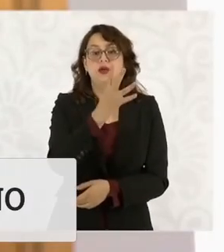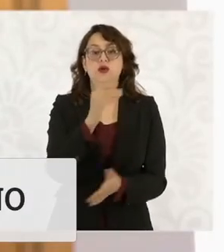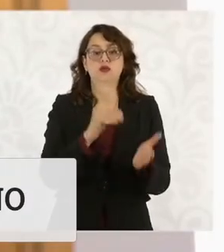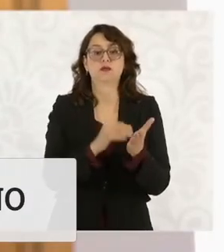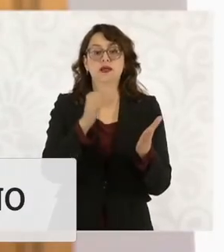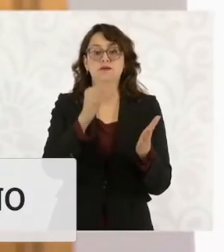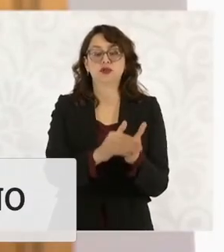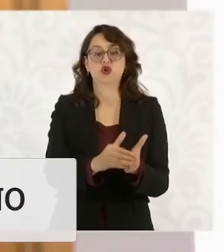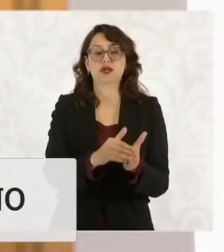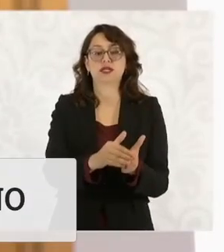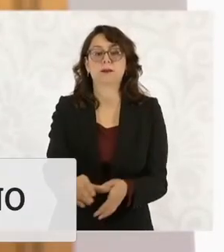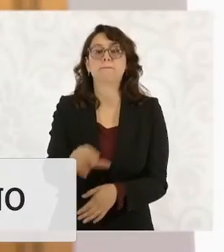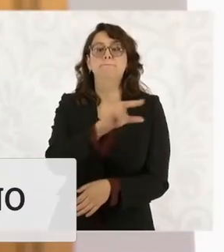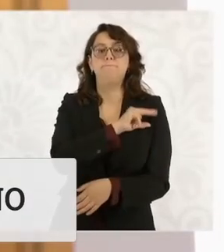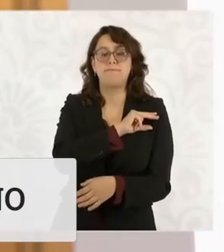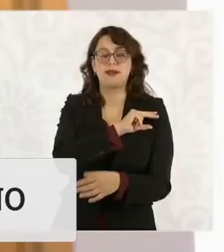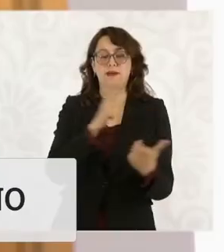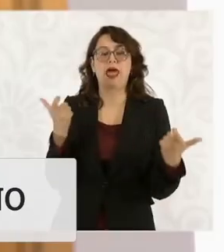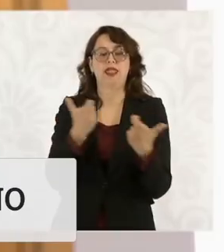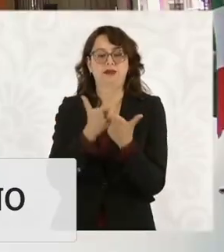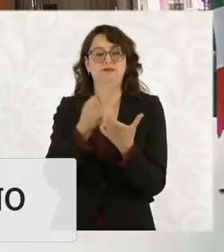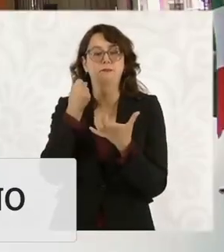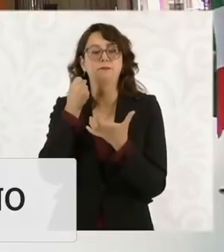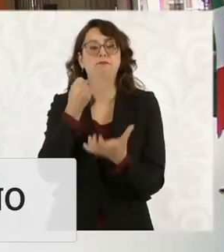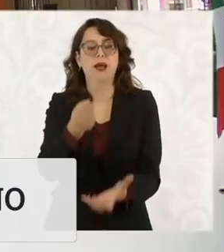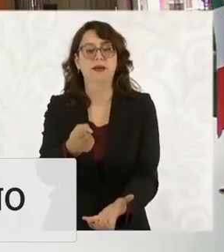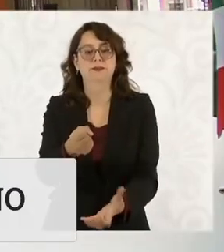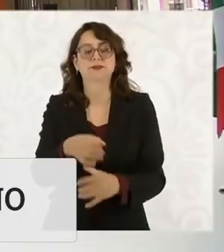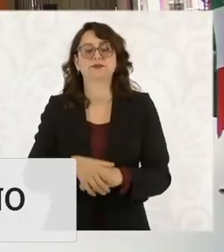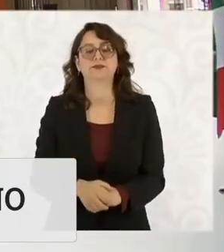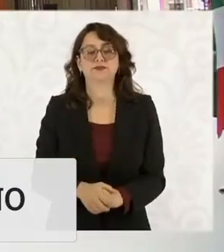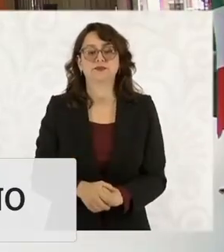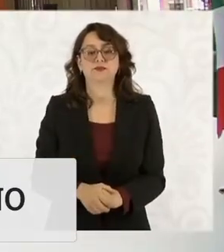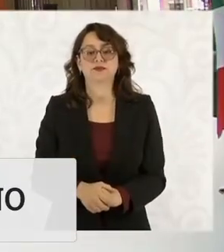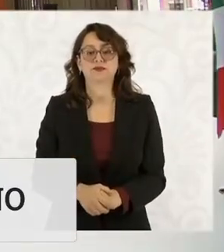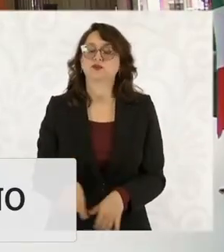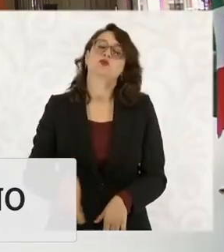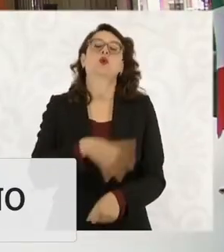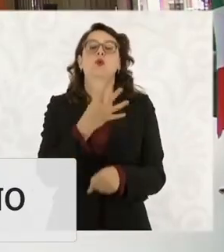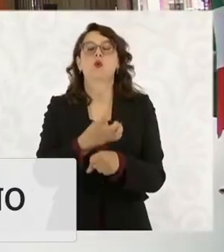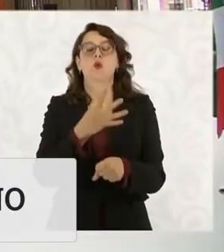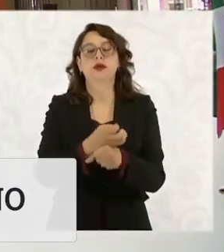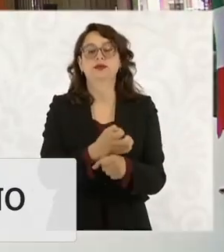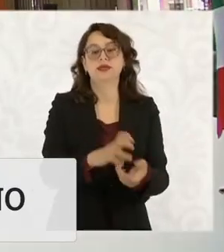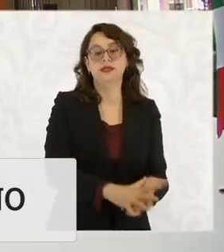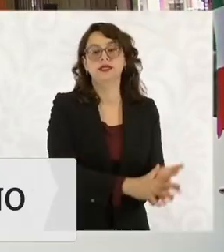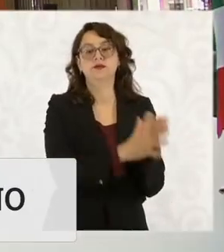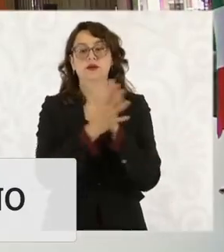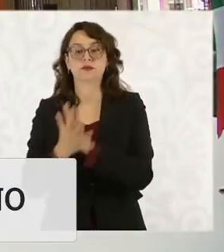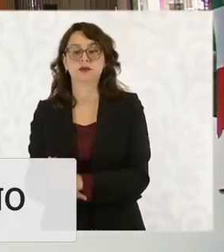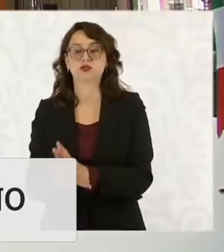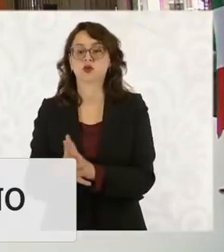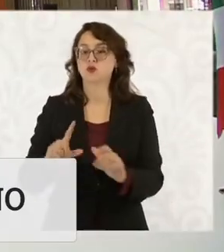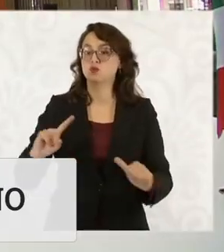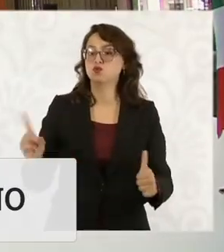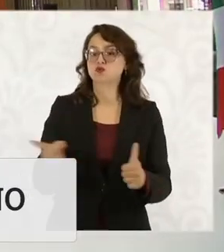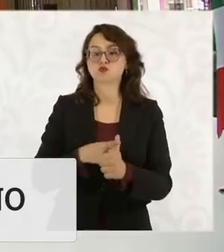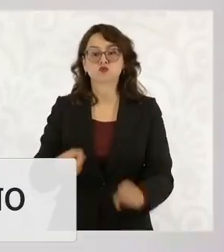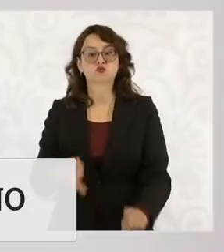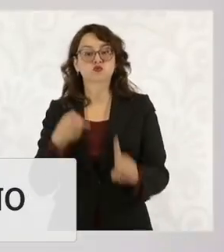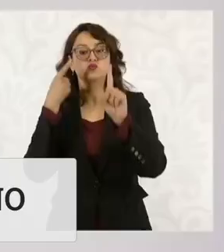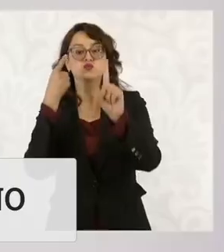264,000 millones de pesos de inversión privada. La cuarta transformación tiene como sello